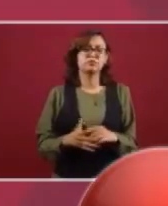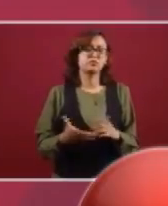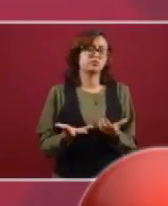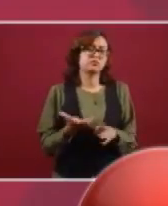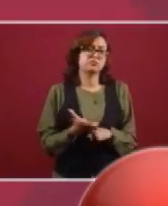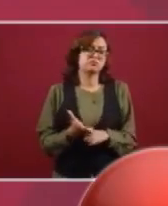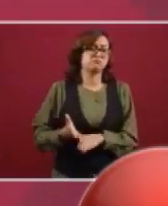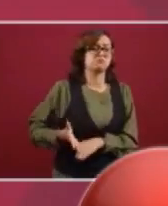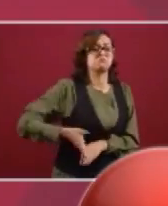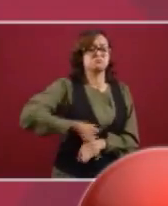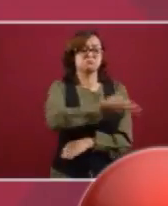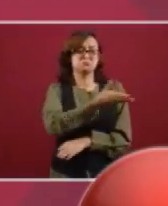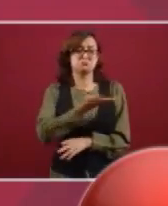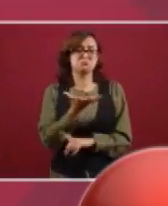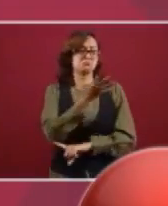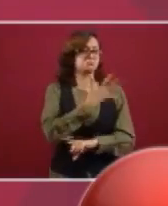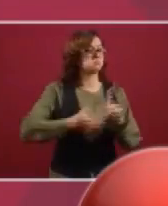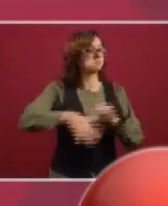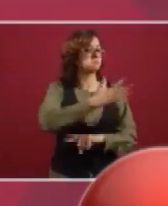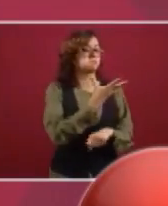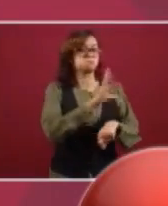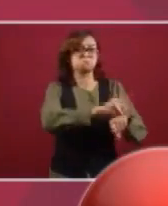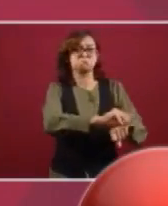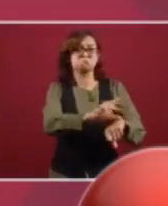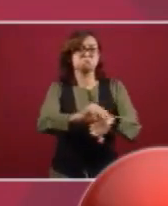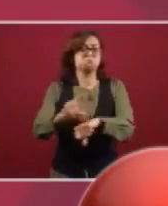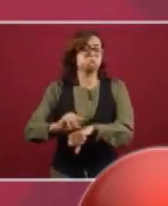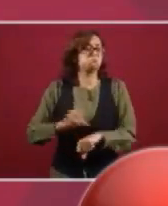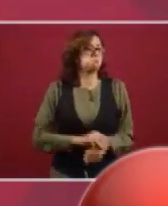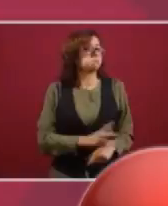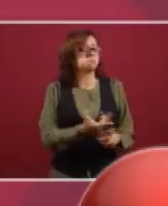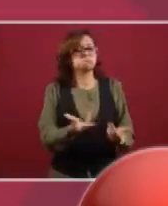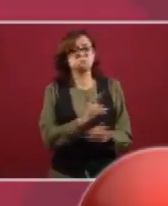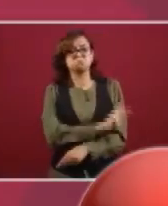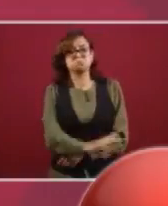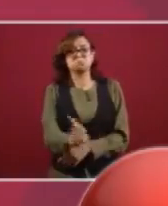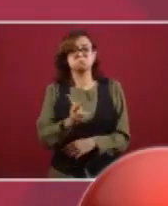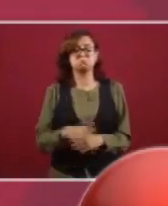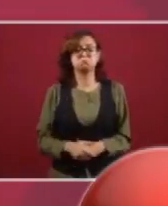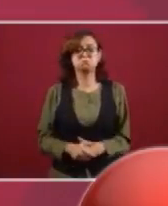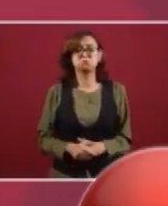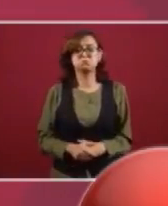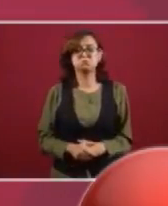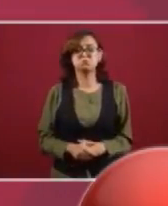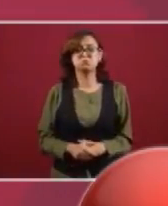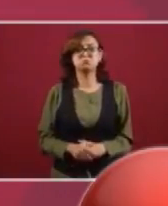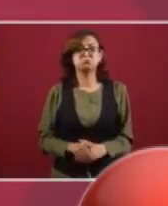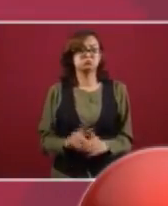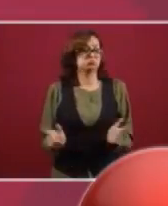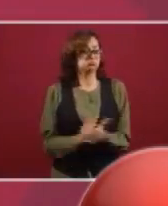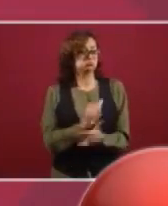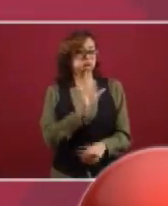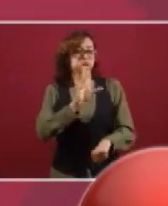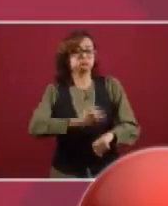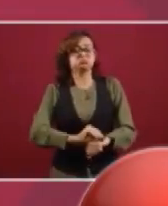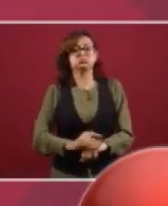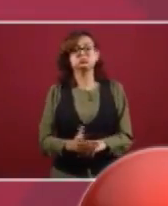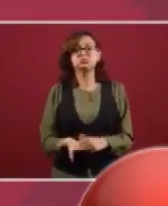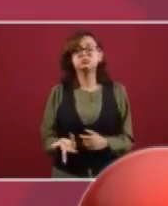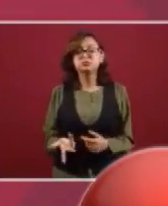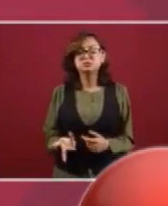toleradas, eran hechos tolerados, les diría yo, legales,